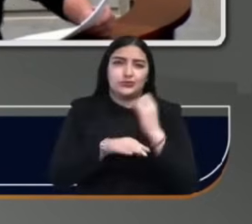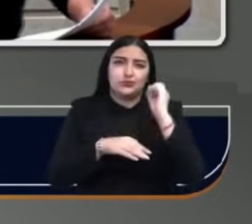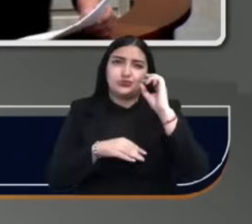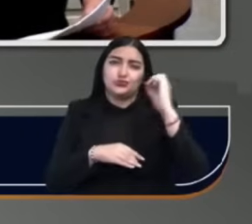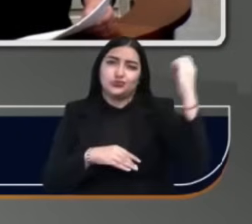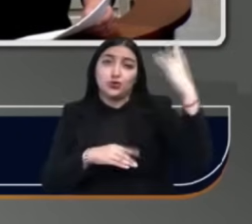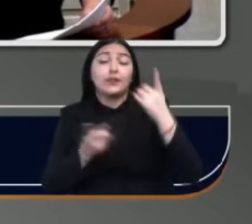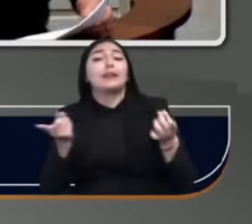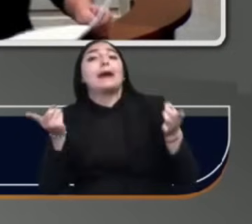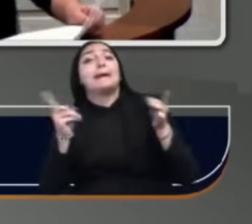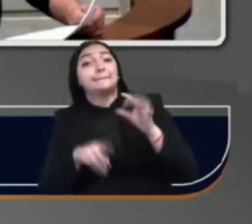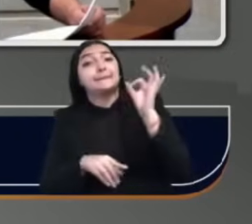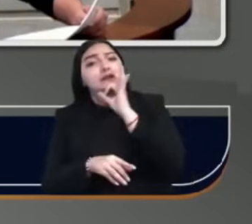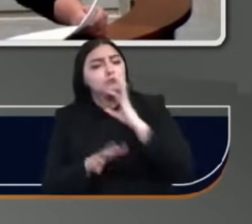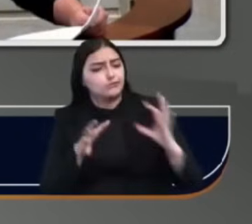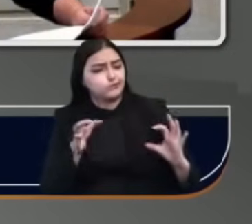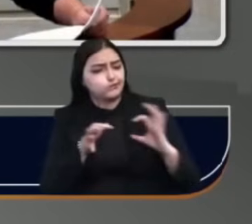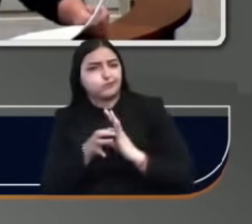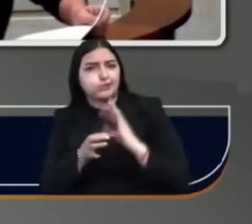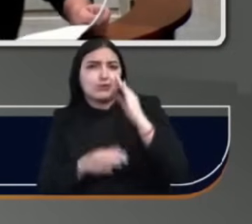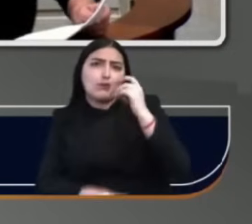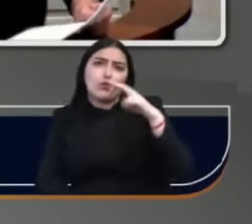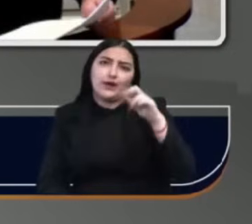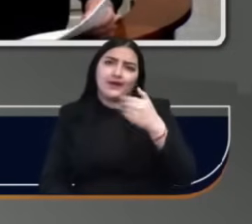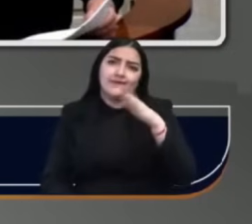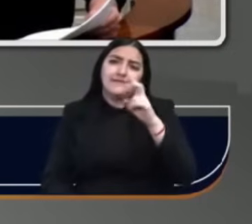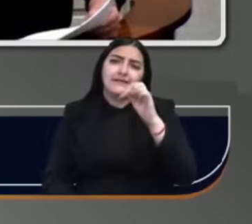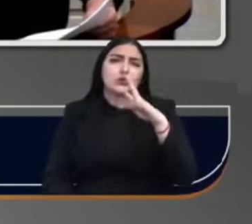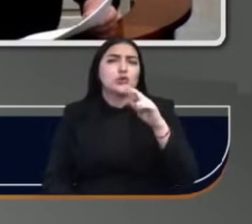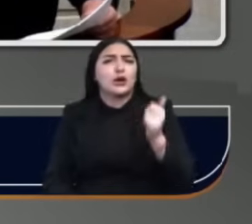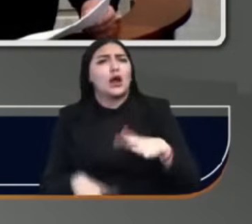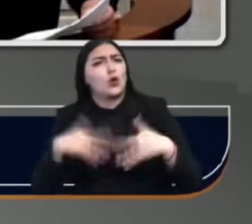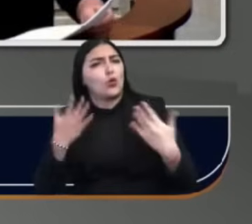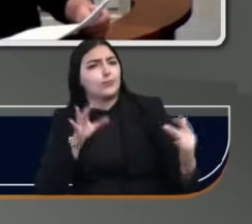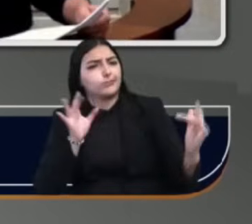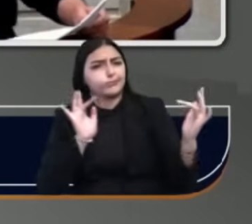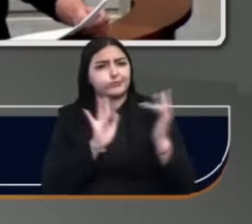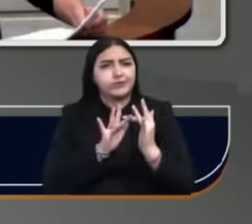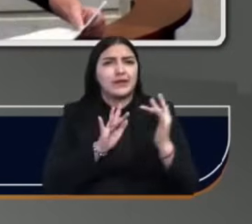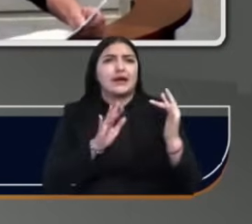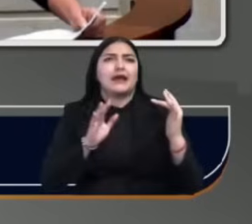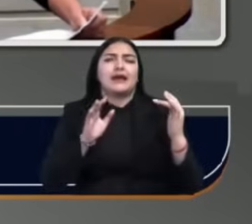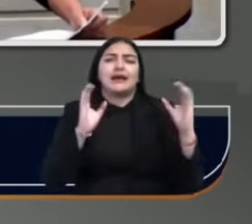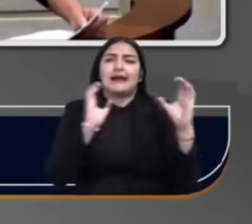y Villavicencio con Buenaventura. Es más, iban más allá, cómo conectar Caracas con Buenaventura.